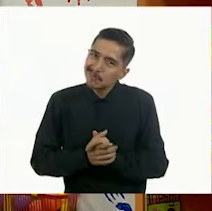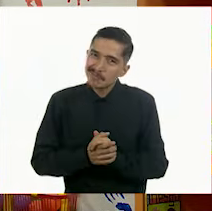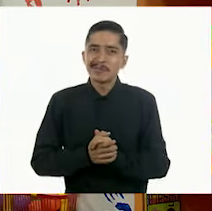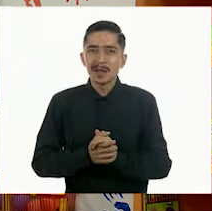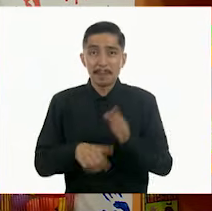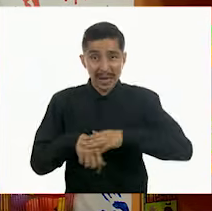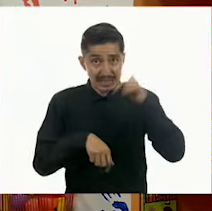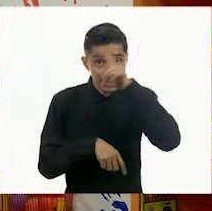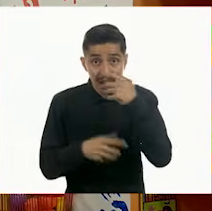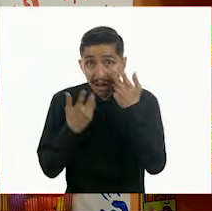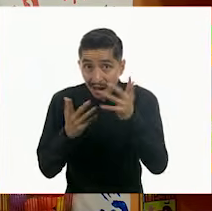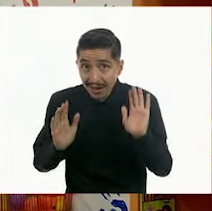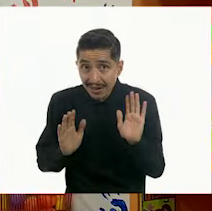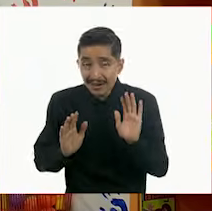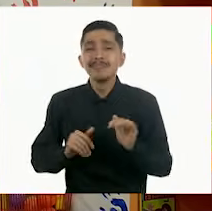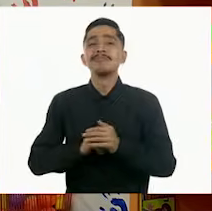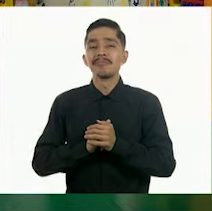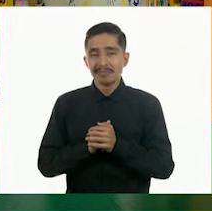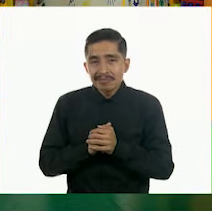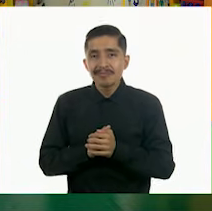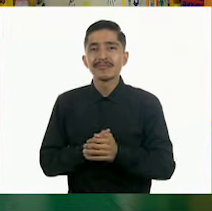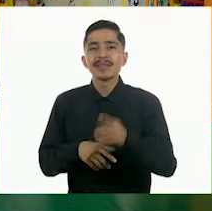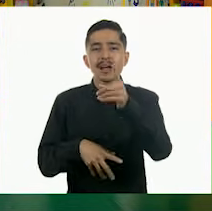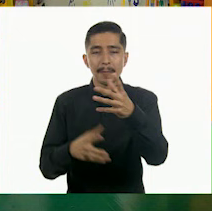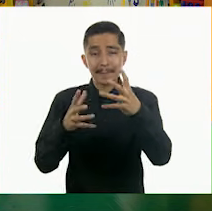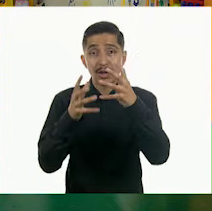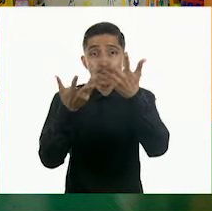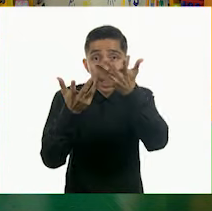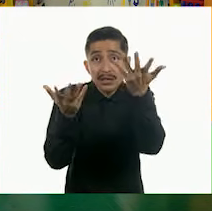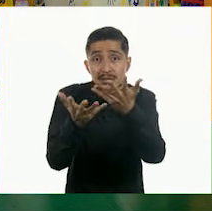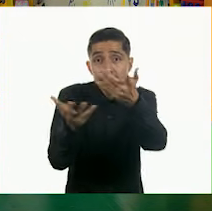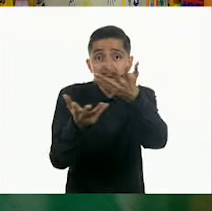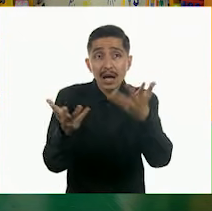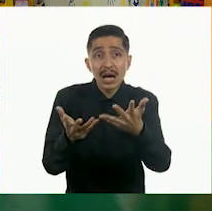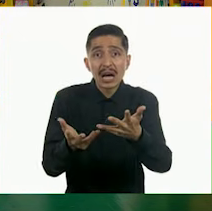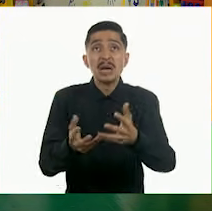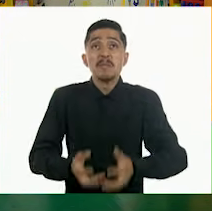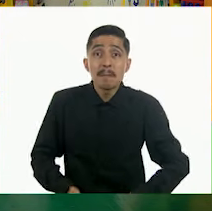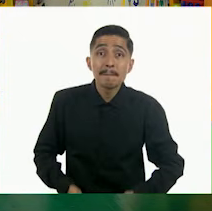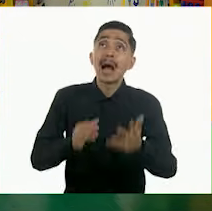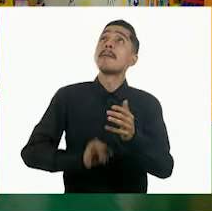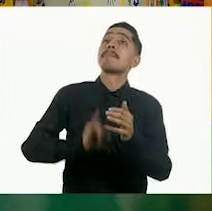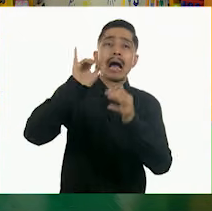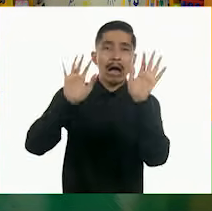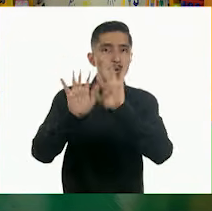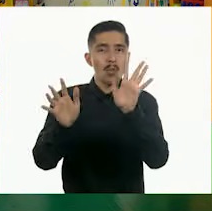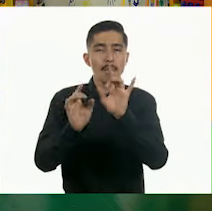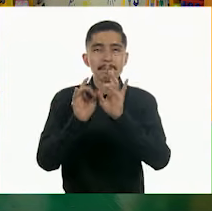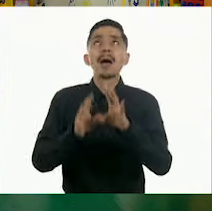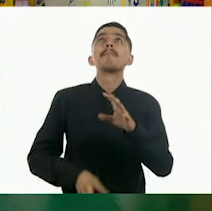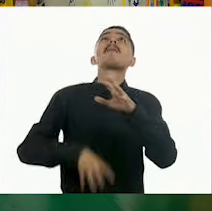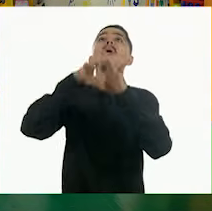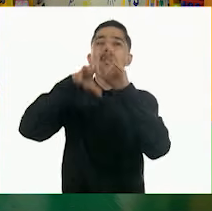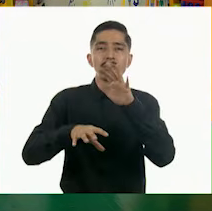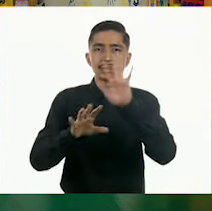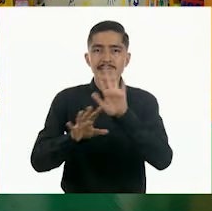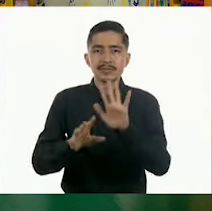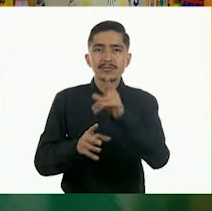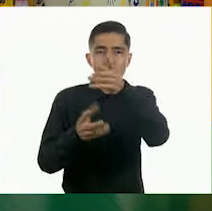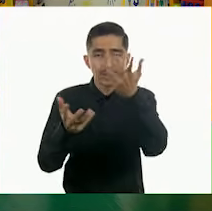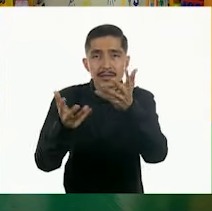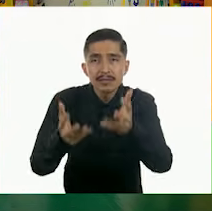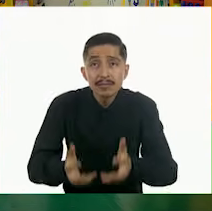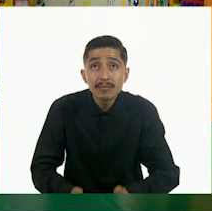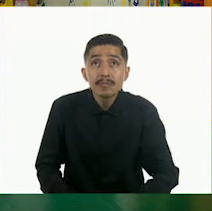poquito más difícil? Más difícil. Vamos a lanzar nuestra pelota. No muy arriba porque le podemos pegar al techo quizás. Vamos a lanzar la pelota,